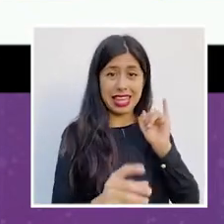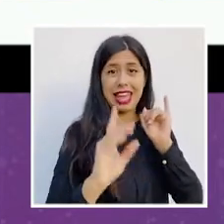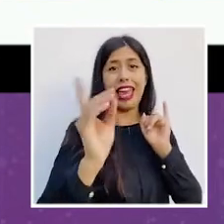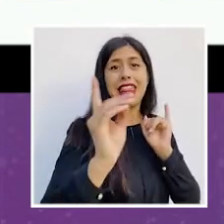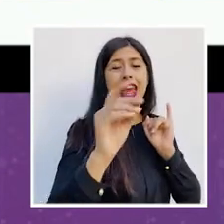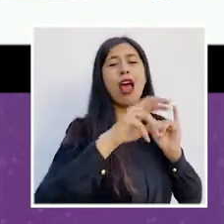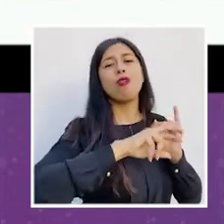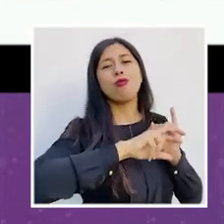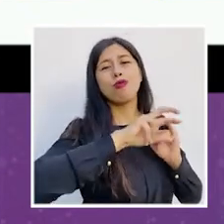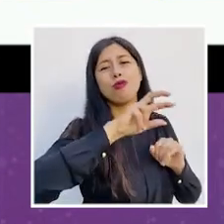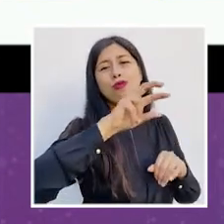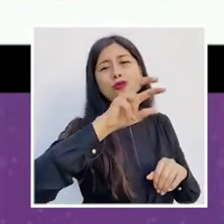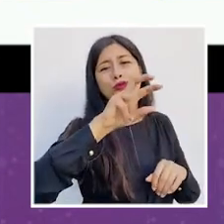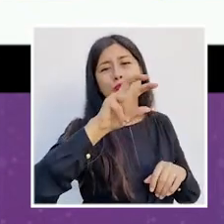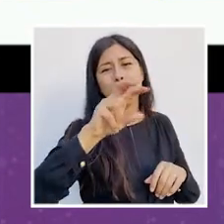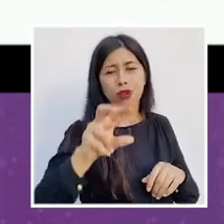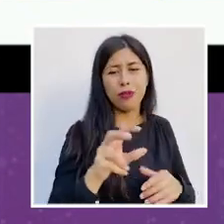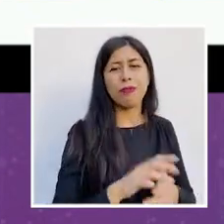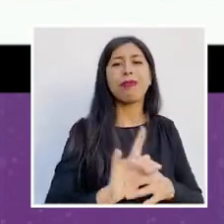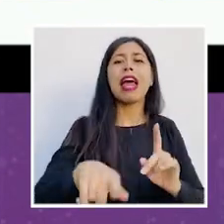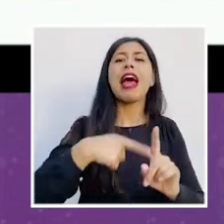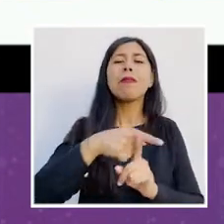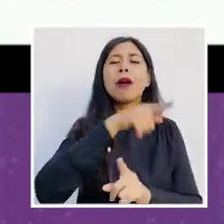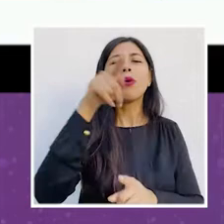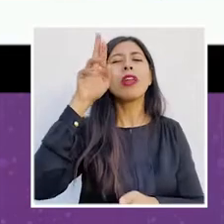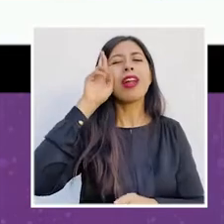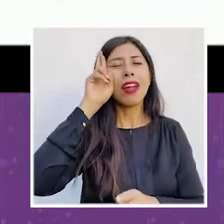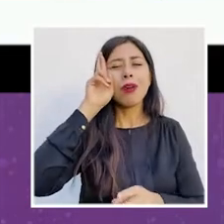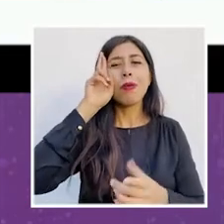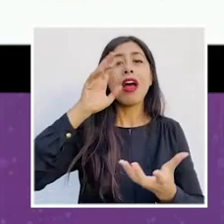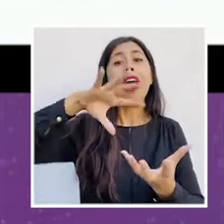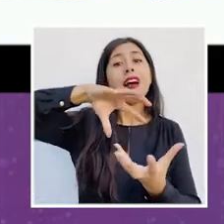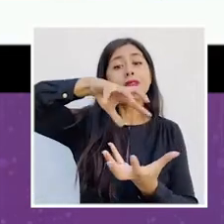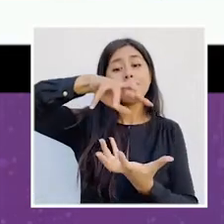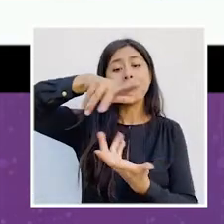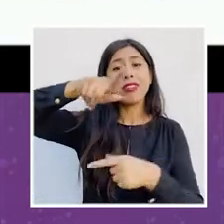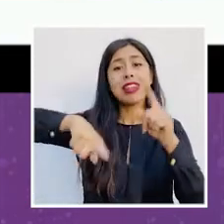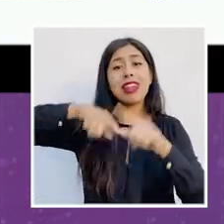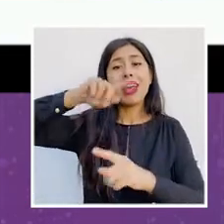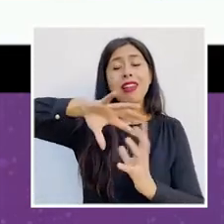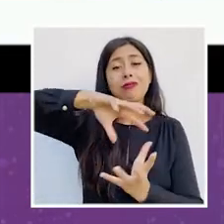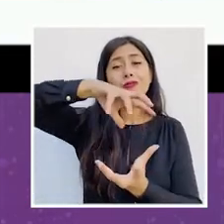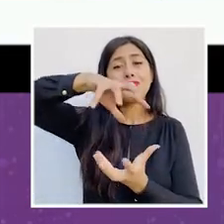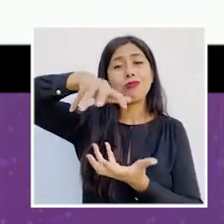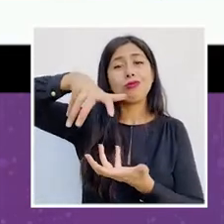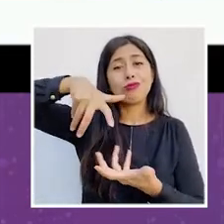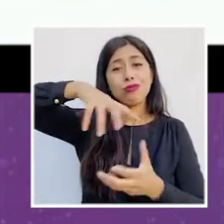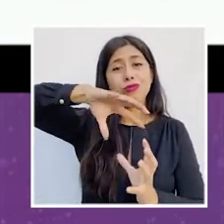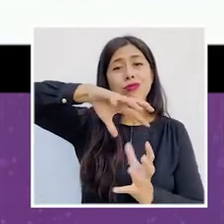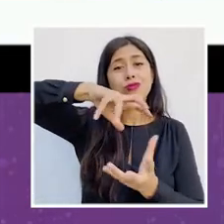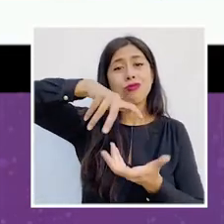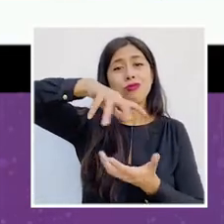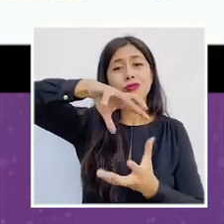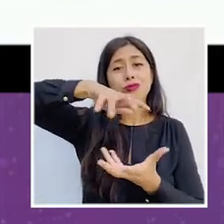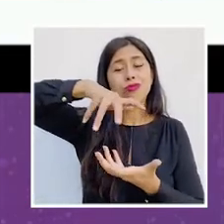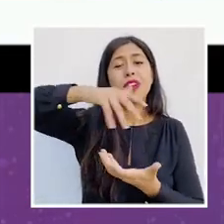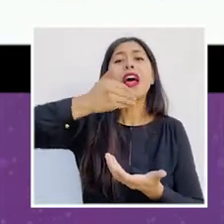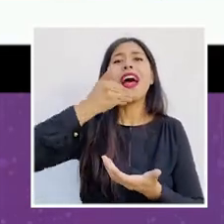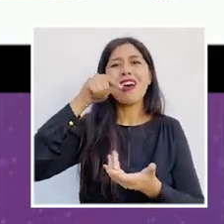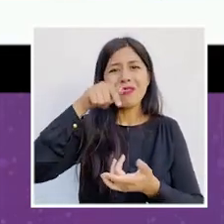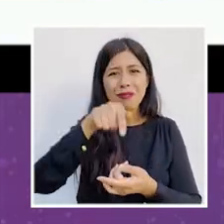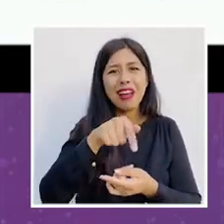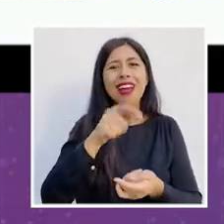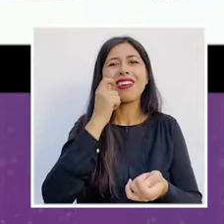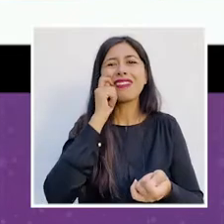de izquierda a derecha. Además, recuerden que la Tierra gira sobre su propio eje en 24 horas. Por lo tanto,